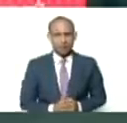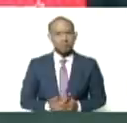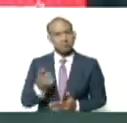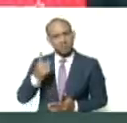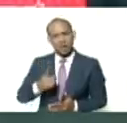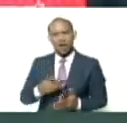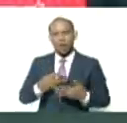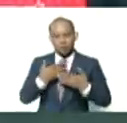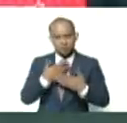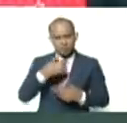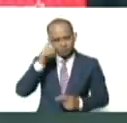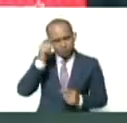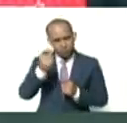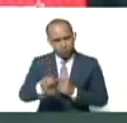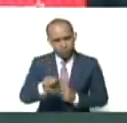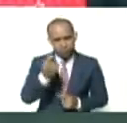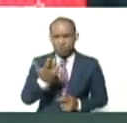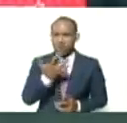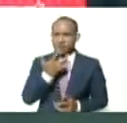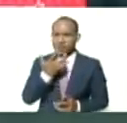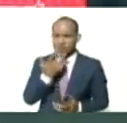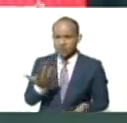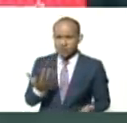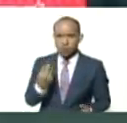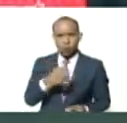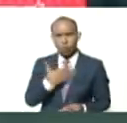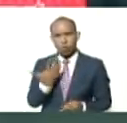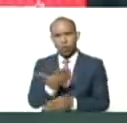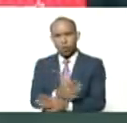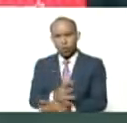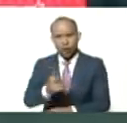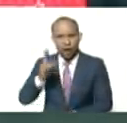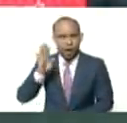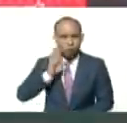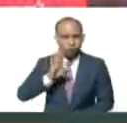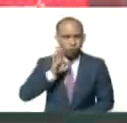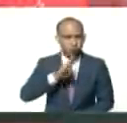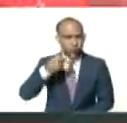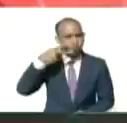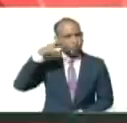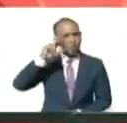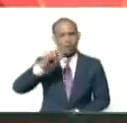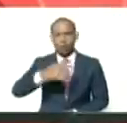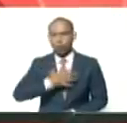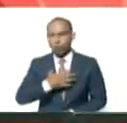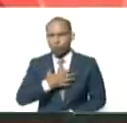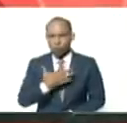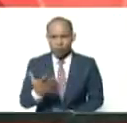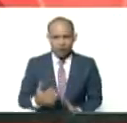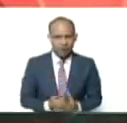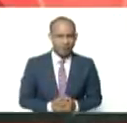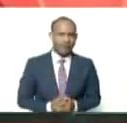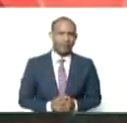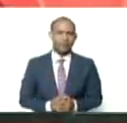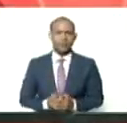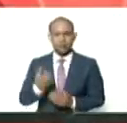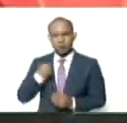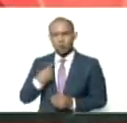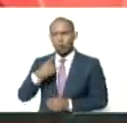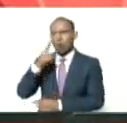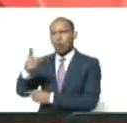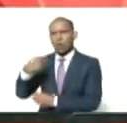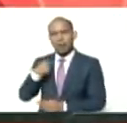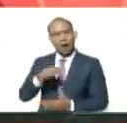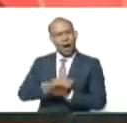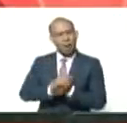humildad, que nadie juegue adelantado, compadre, se los digo. En estos días le mandé a decir a un muy, muy amigo